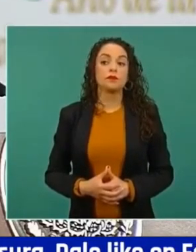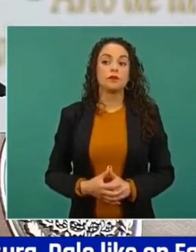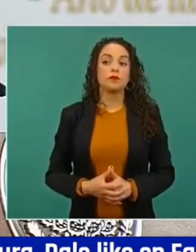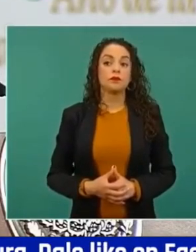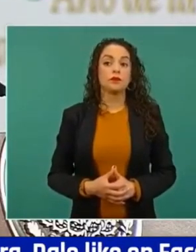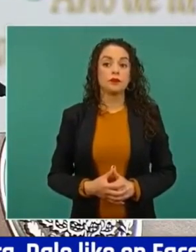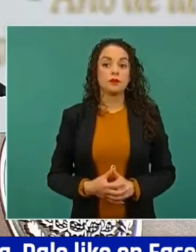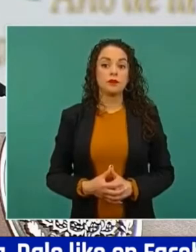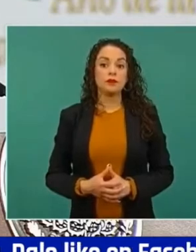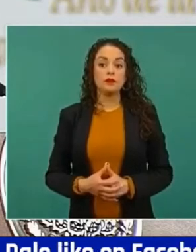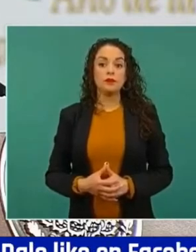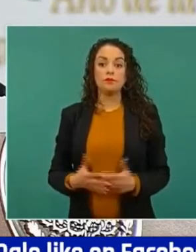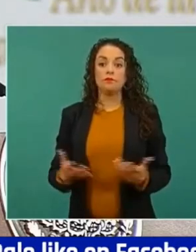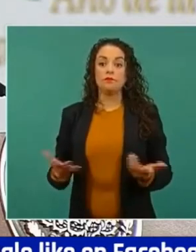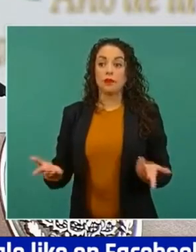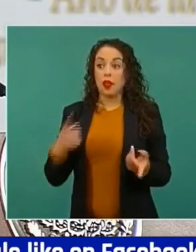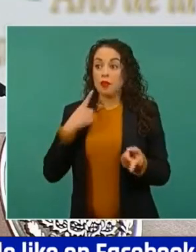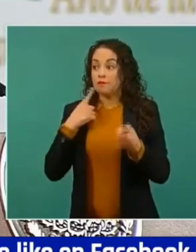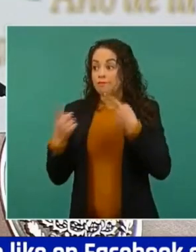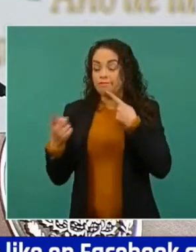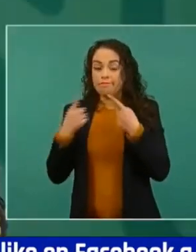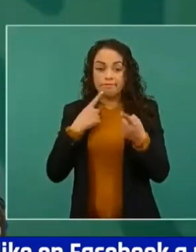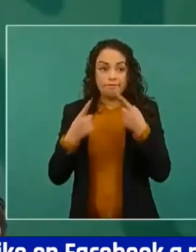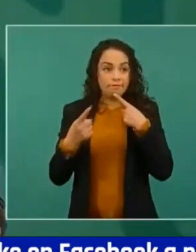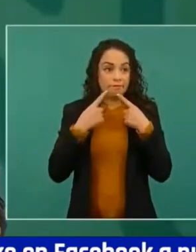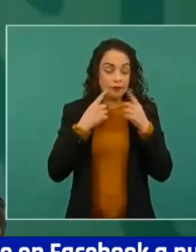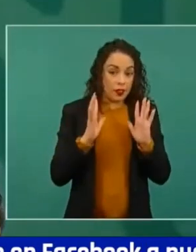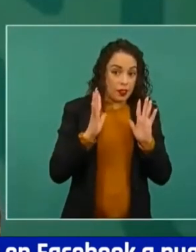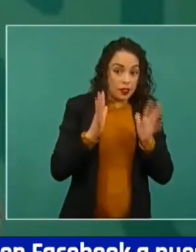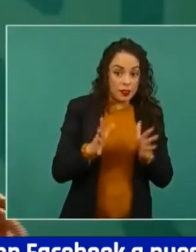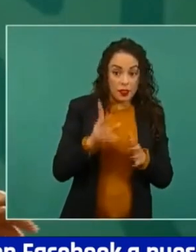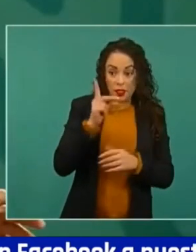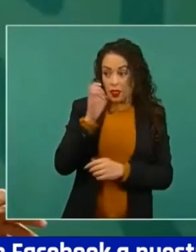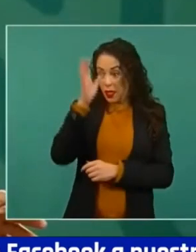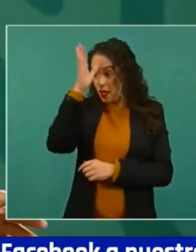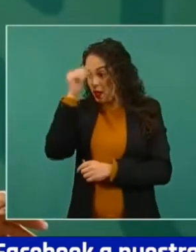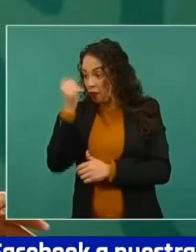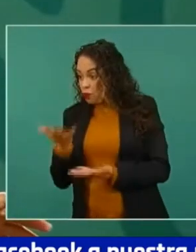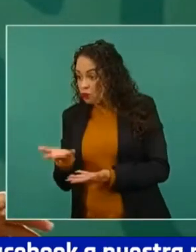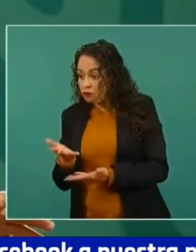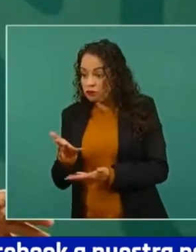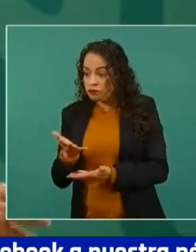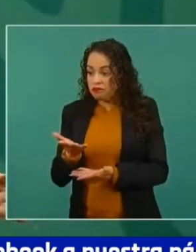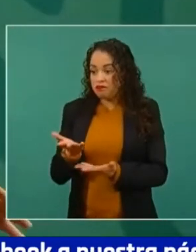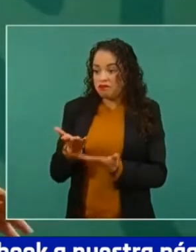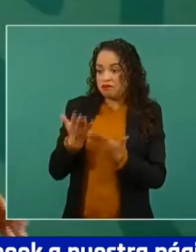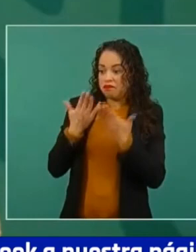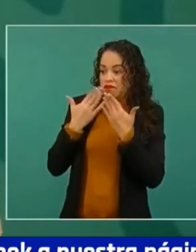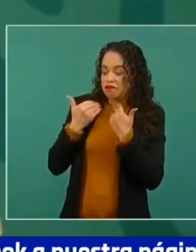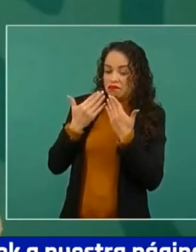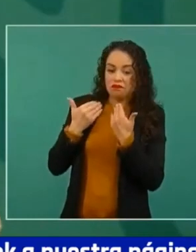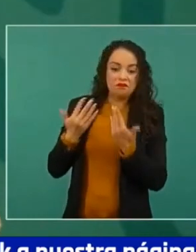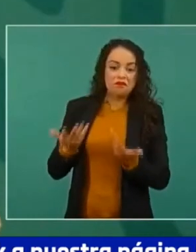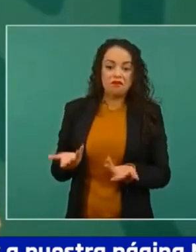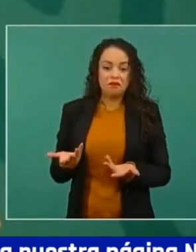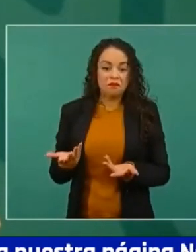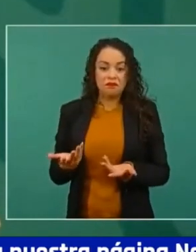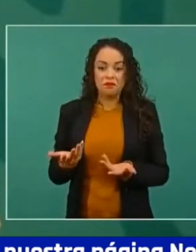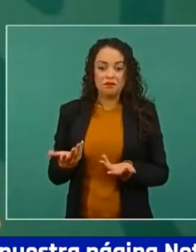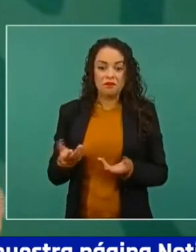ninguna negociación, no hay moneda de